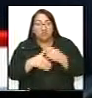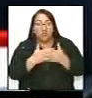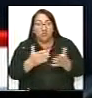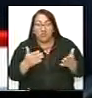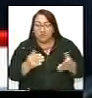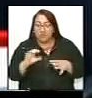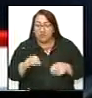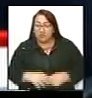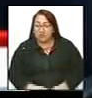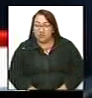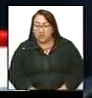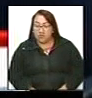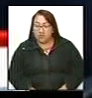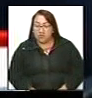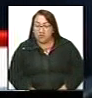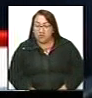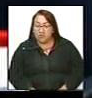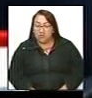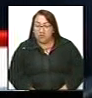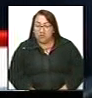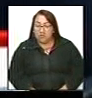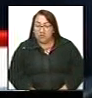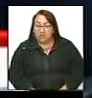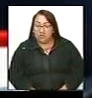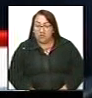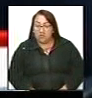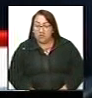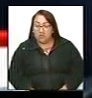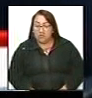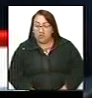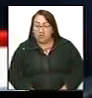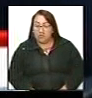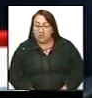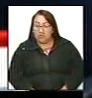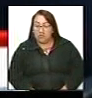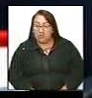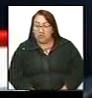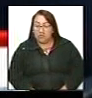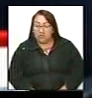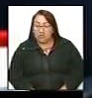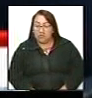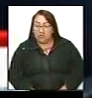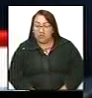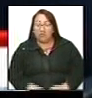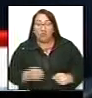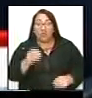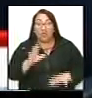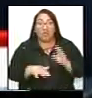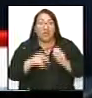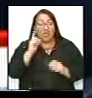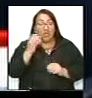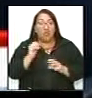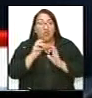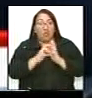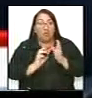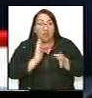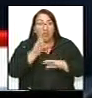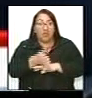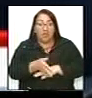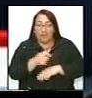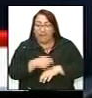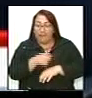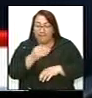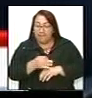van a realizar o van a seguir realizando porque creo que a veces un programa viene interviene puntualmente